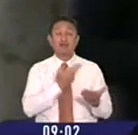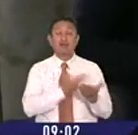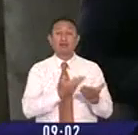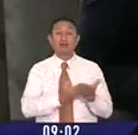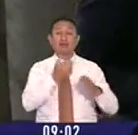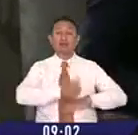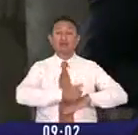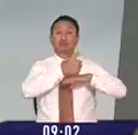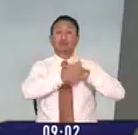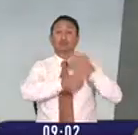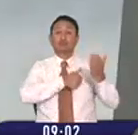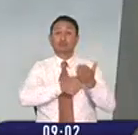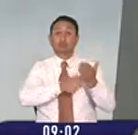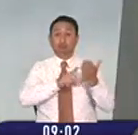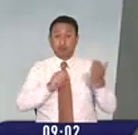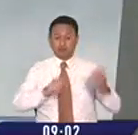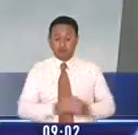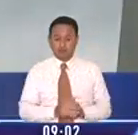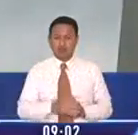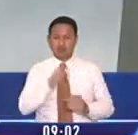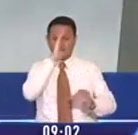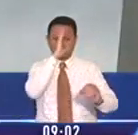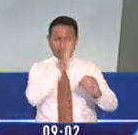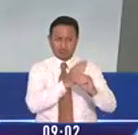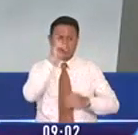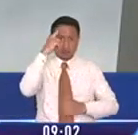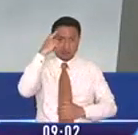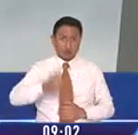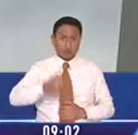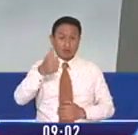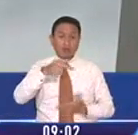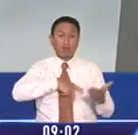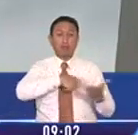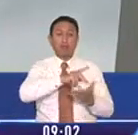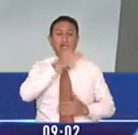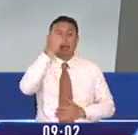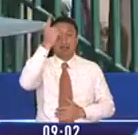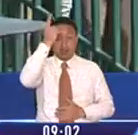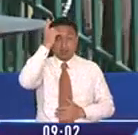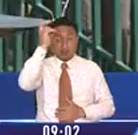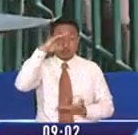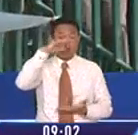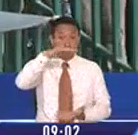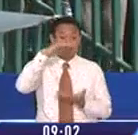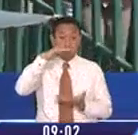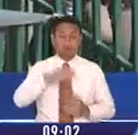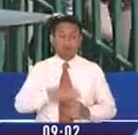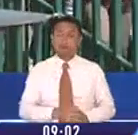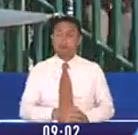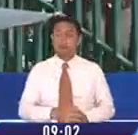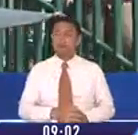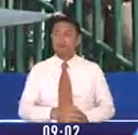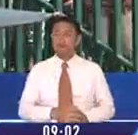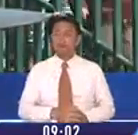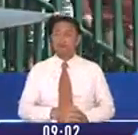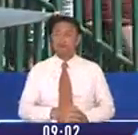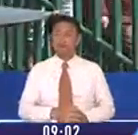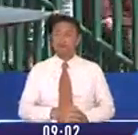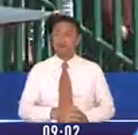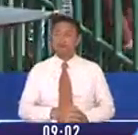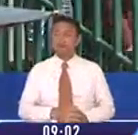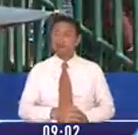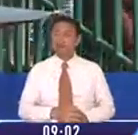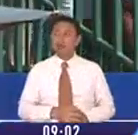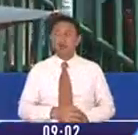del Ministerio de Finanzas con el fin de que el gobierno pague la deuda histórica que tiene con la Seguridad Social. Sin embargo, no